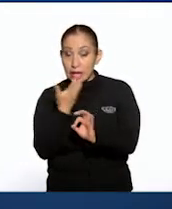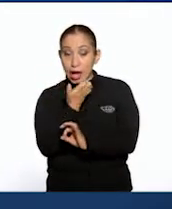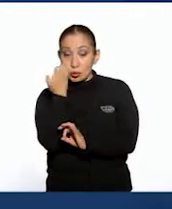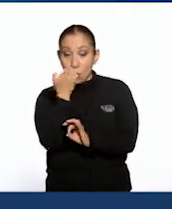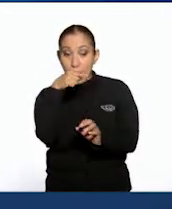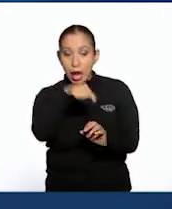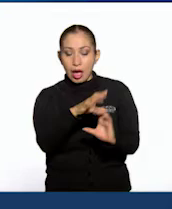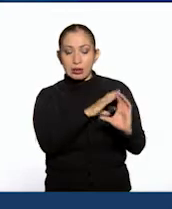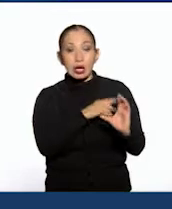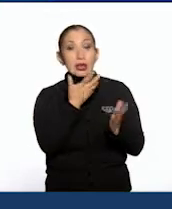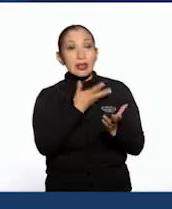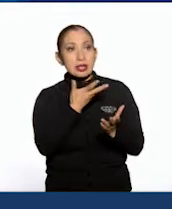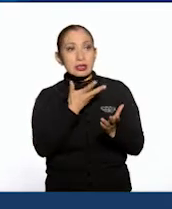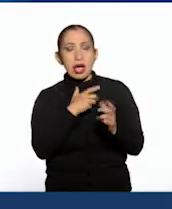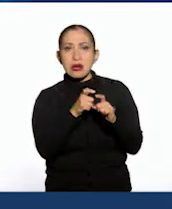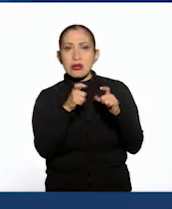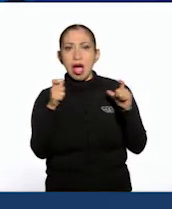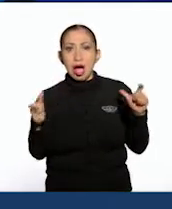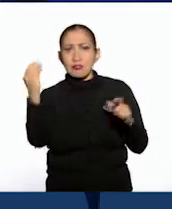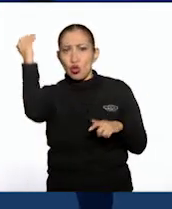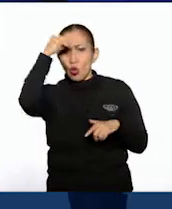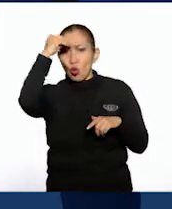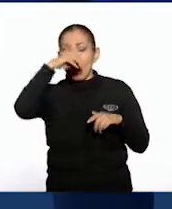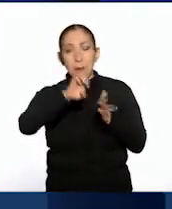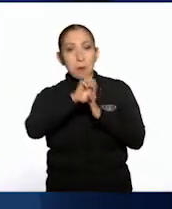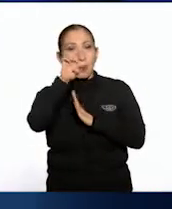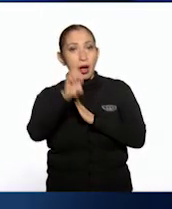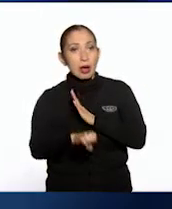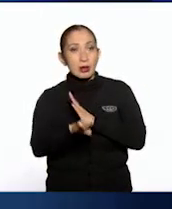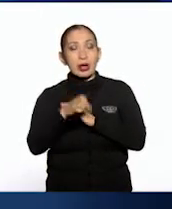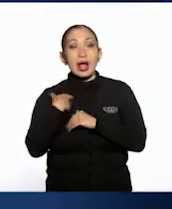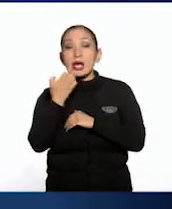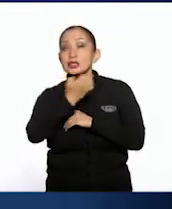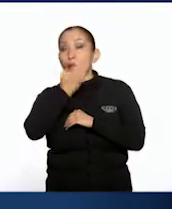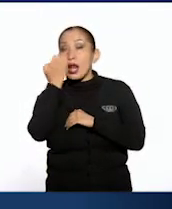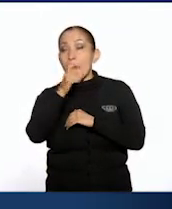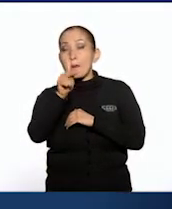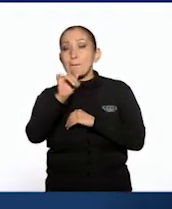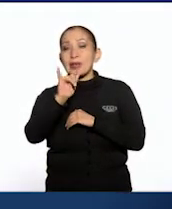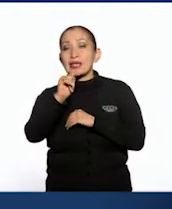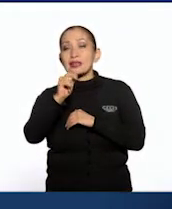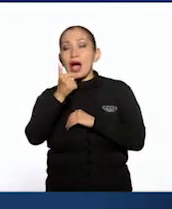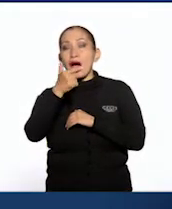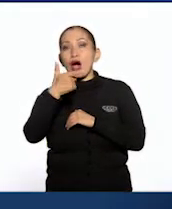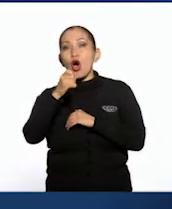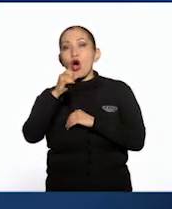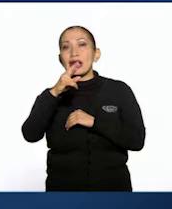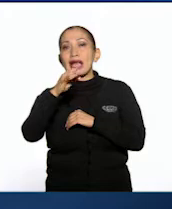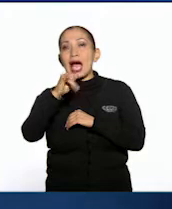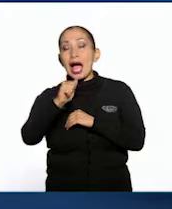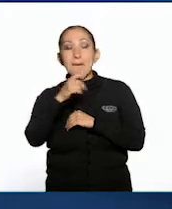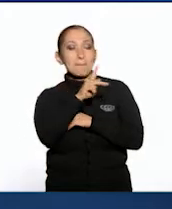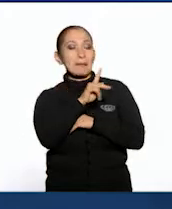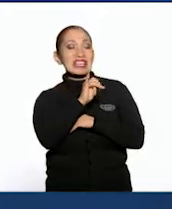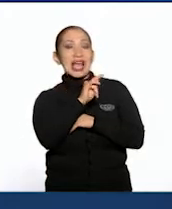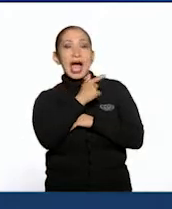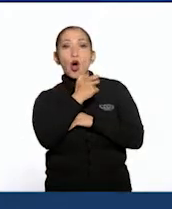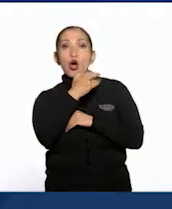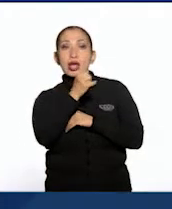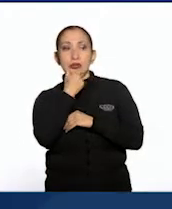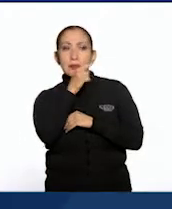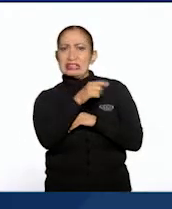escuelas en las que se encontraban grandes sabios. Por ejemplo, la escuela pitagórica, con Pitágoras como el